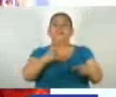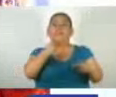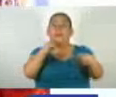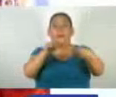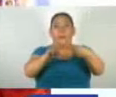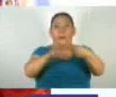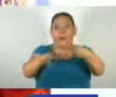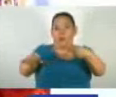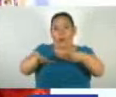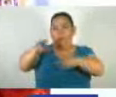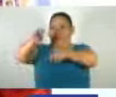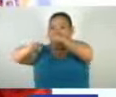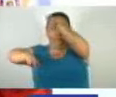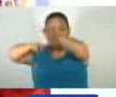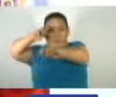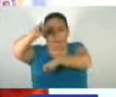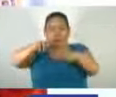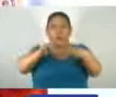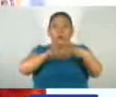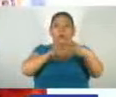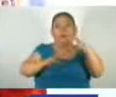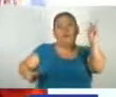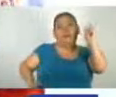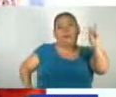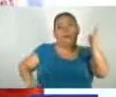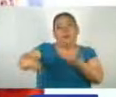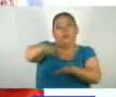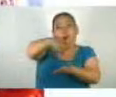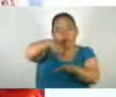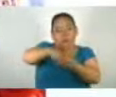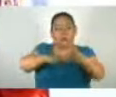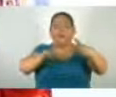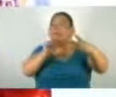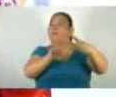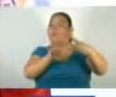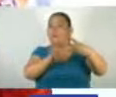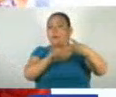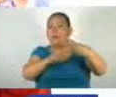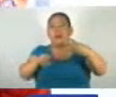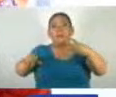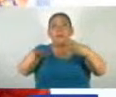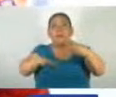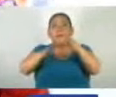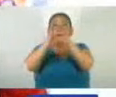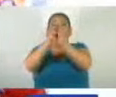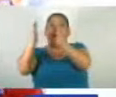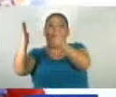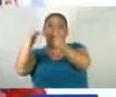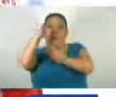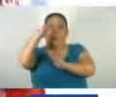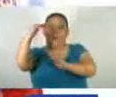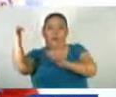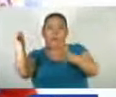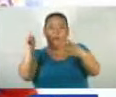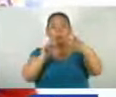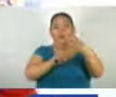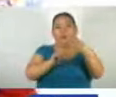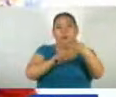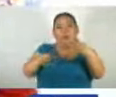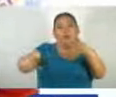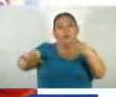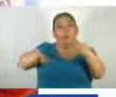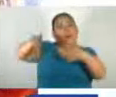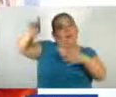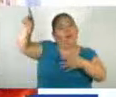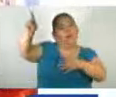Sibarlán; en segundo, Centro Histórico de San Salvador; en tercer lugar, Binaes; en cuarto lugar, el Complejo Turístico del Puerto